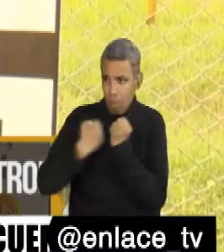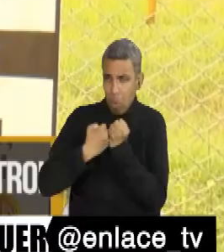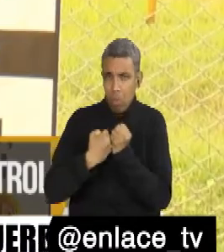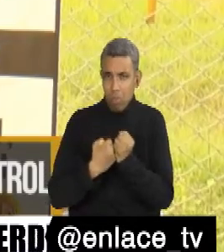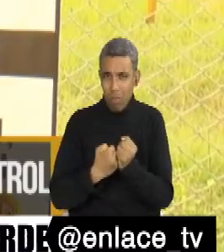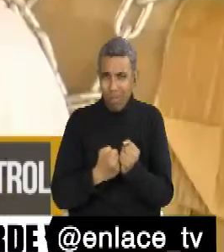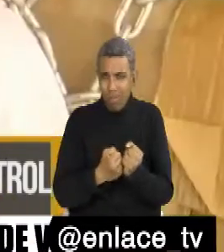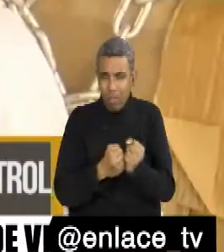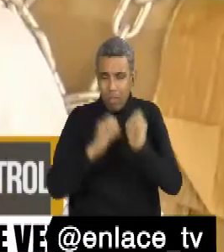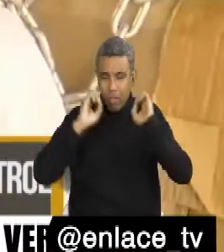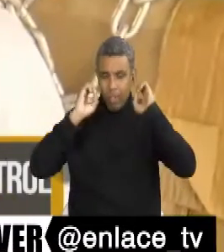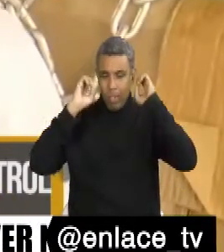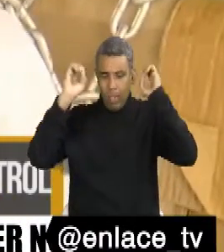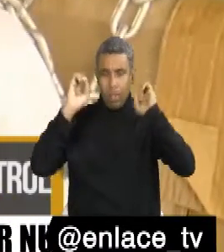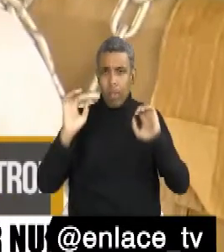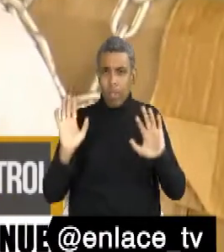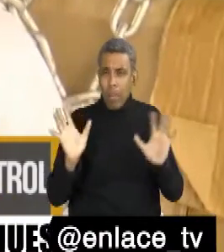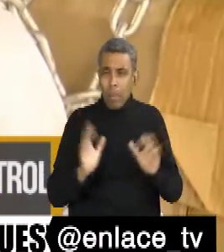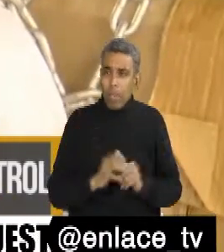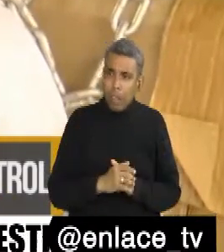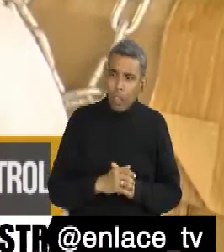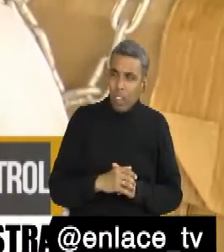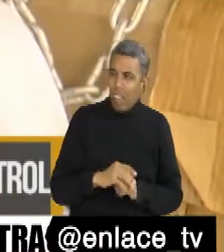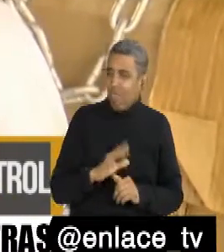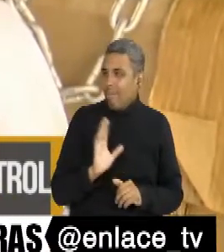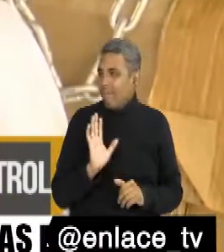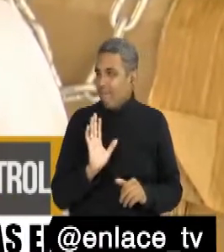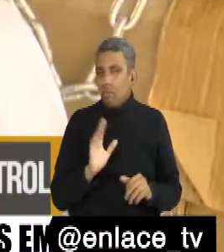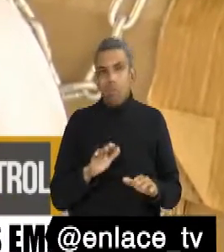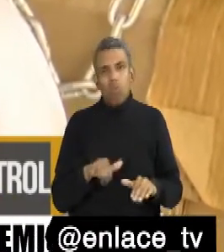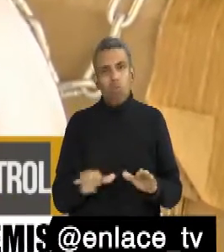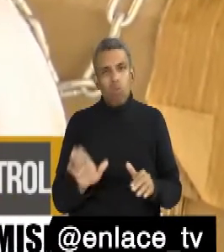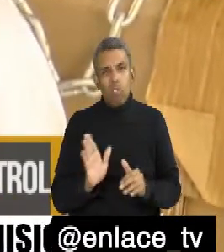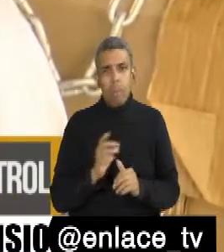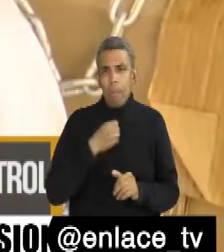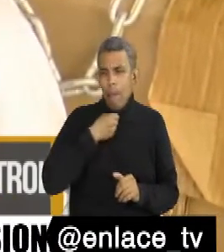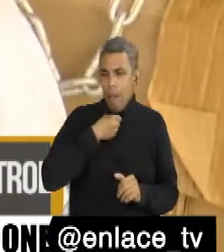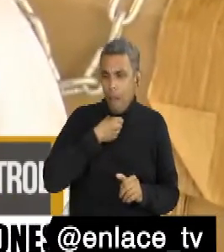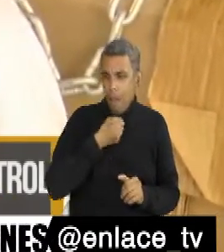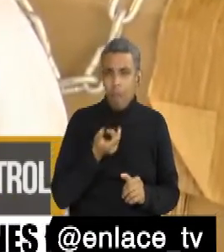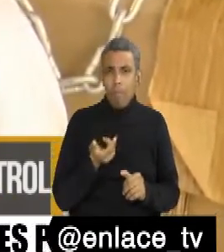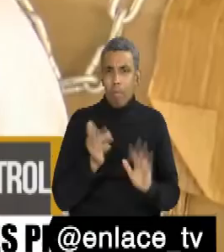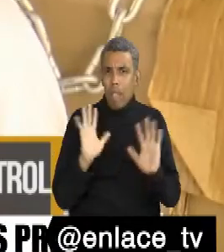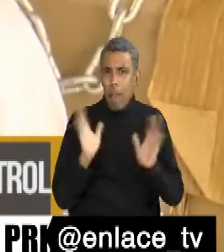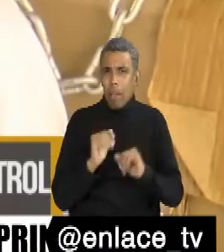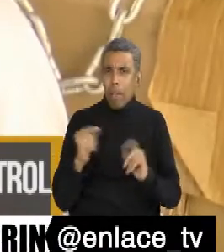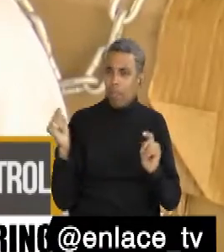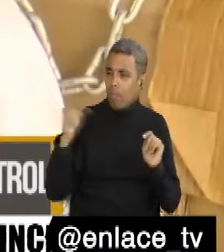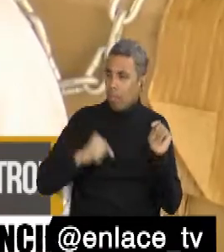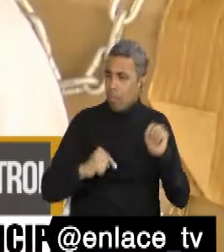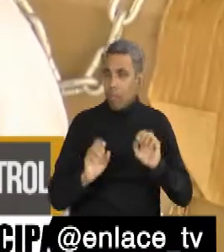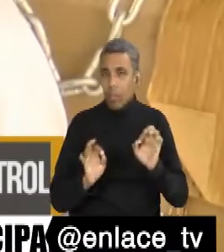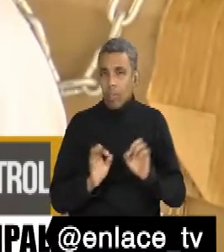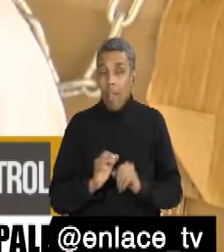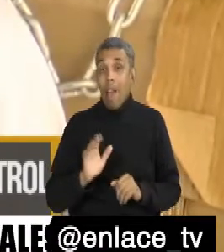tenido ningún apoyo, simplemente han venido esporádicamente periodistas de otros medios locales y ya. Hemos ido,